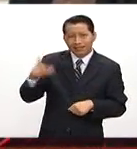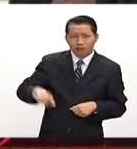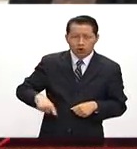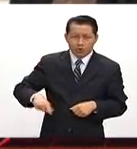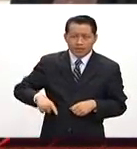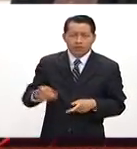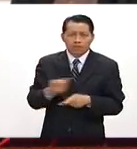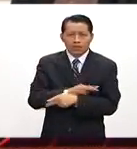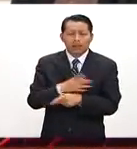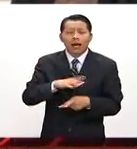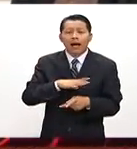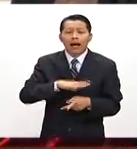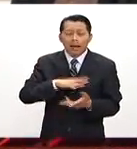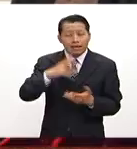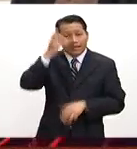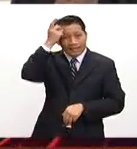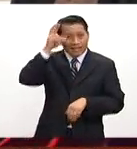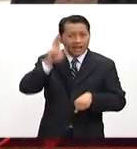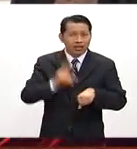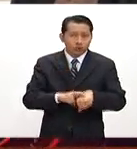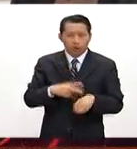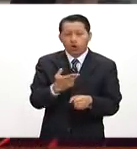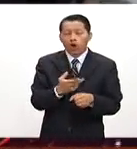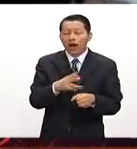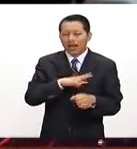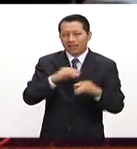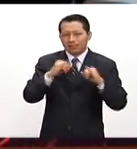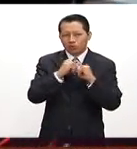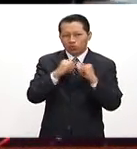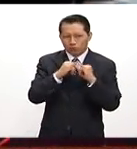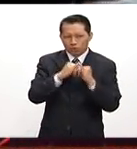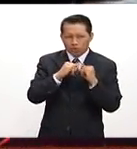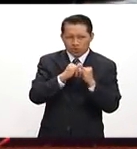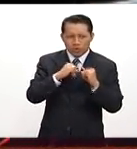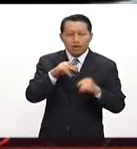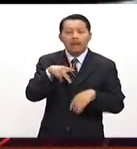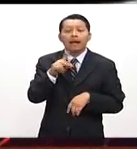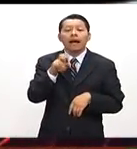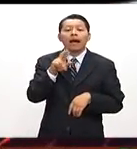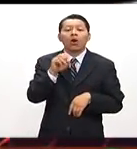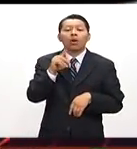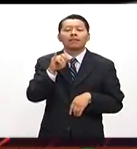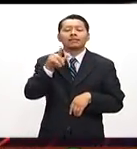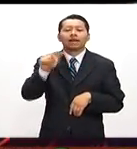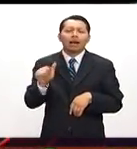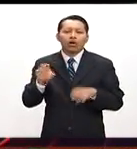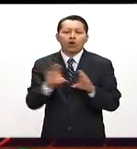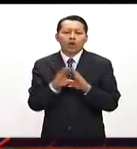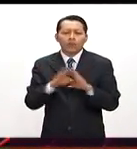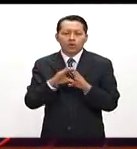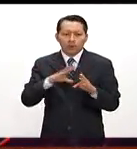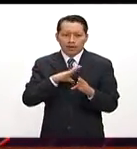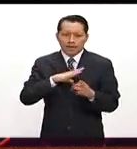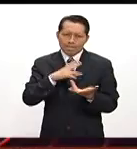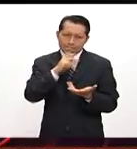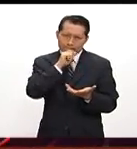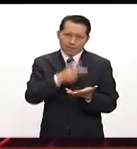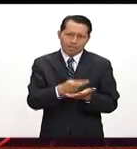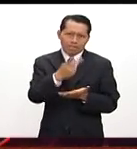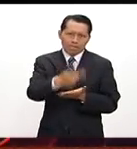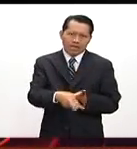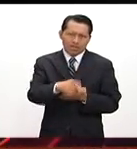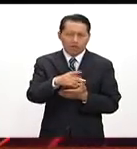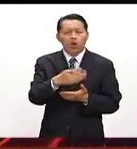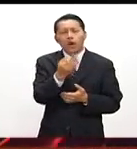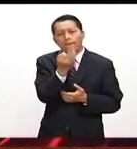país despidió a los directivos del prestigiado Instituto Karolinska, que otorga justamente el premio Nobel de Medicina por